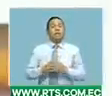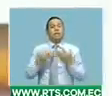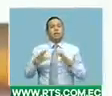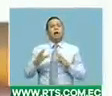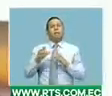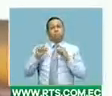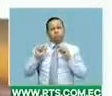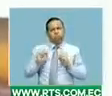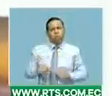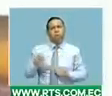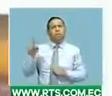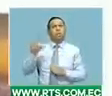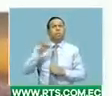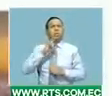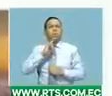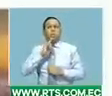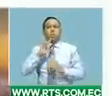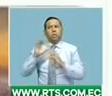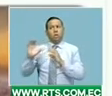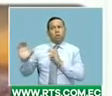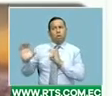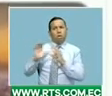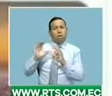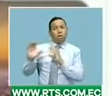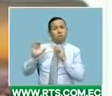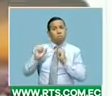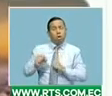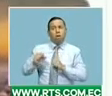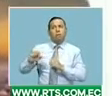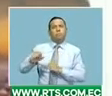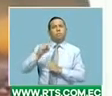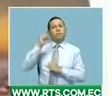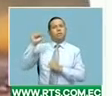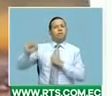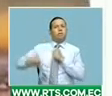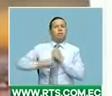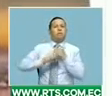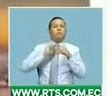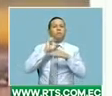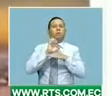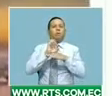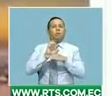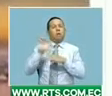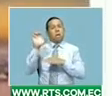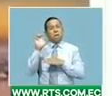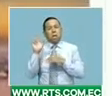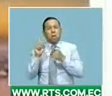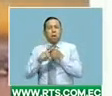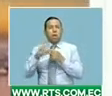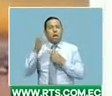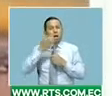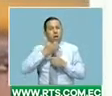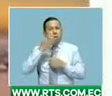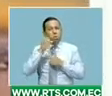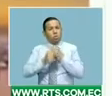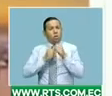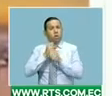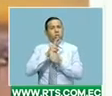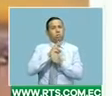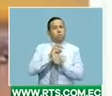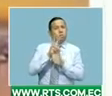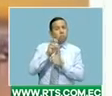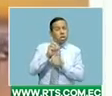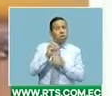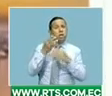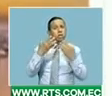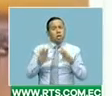con Estados Unidos representará una victoria para todo el país. Entre enero y agosto del 2020, el país norteamericano fue el principal destino